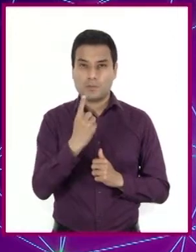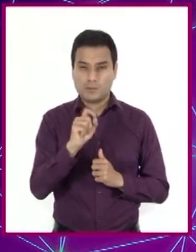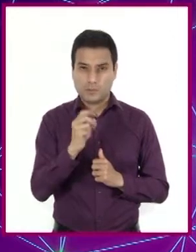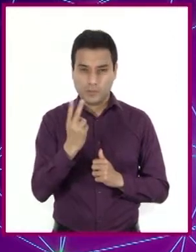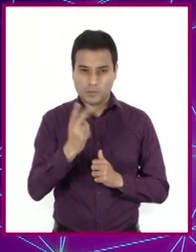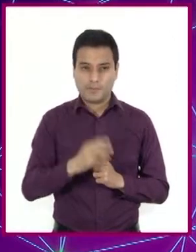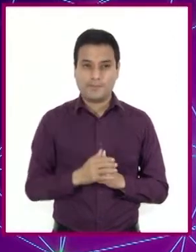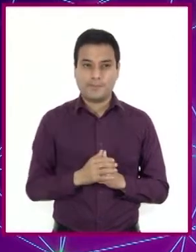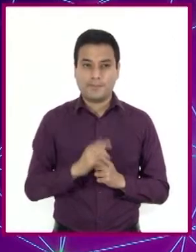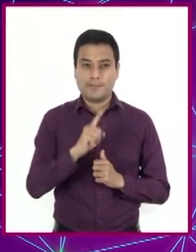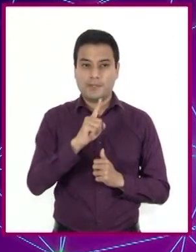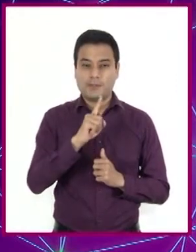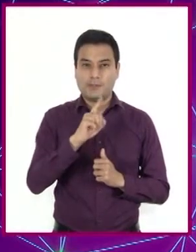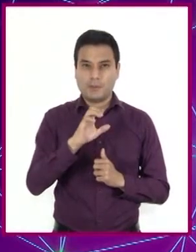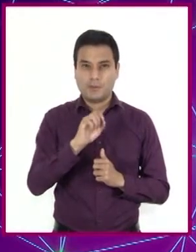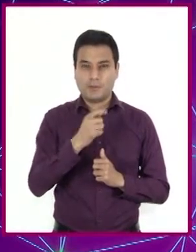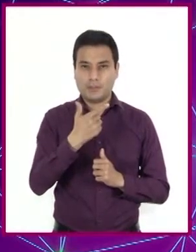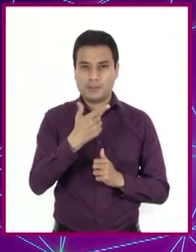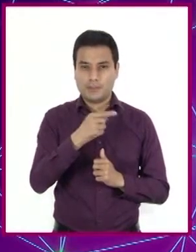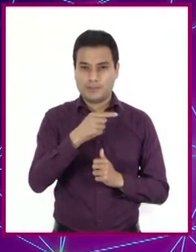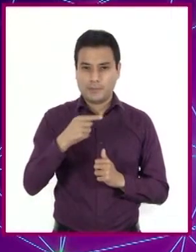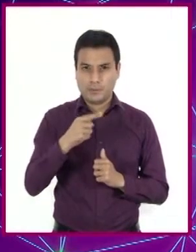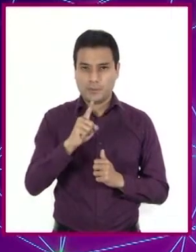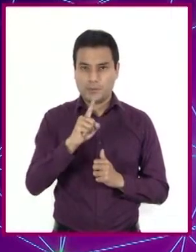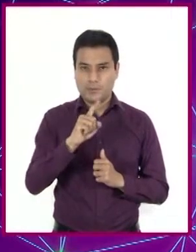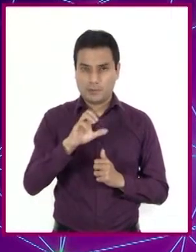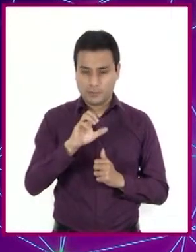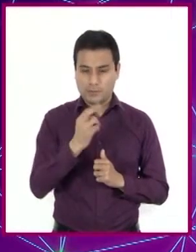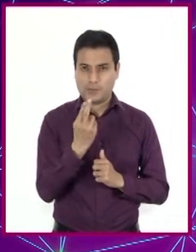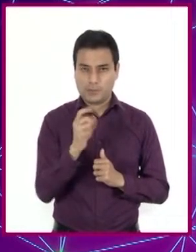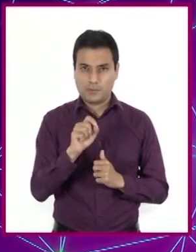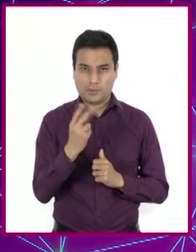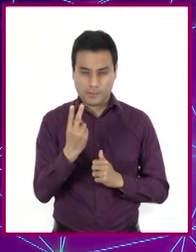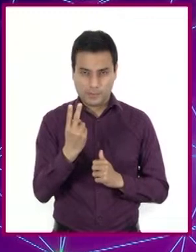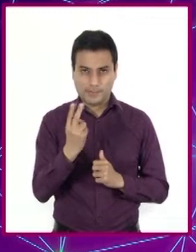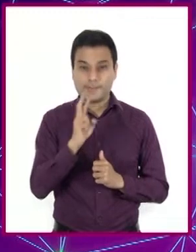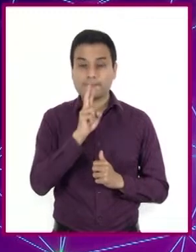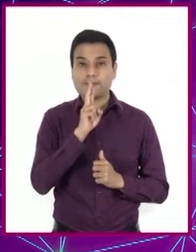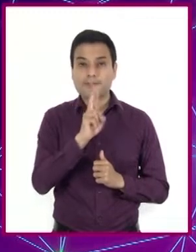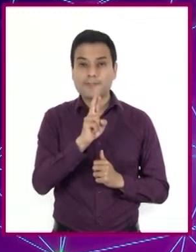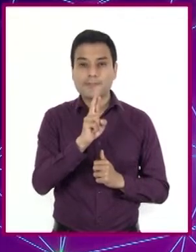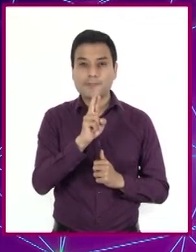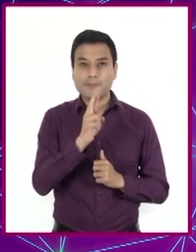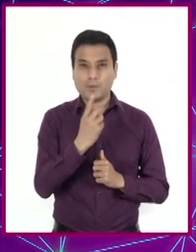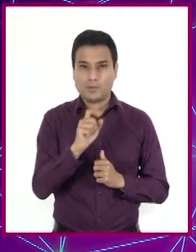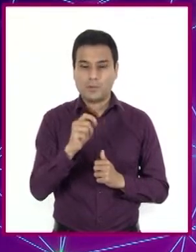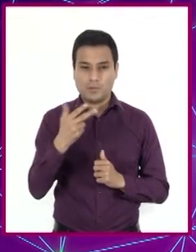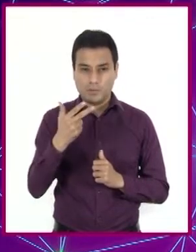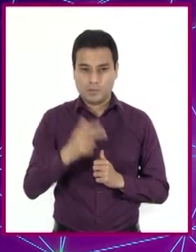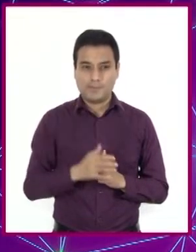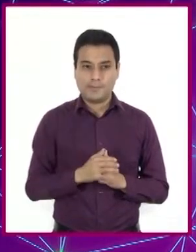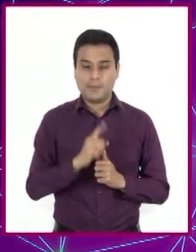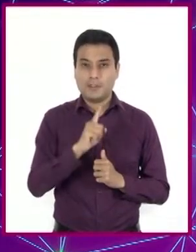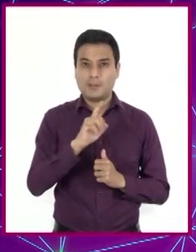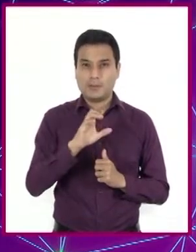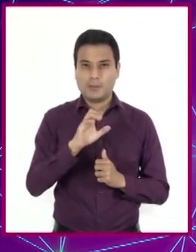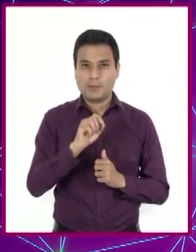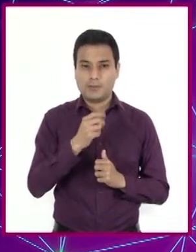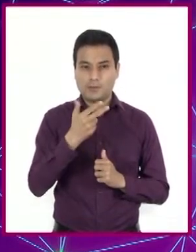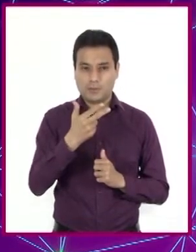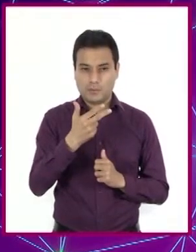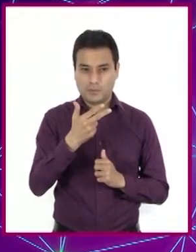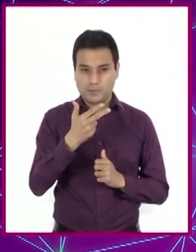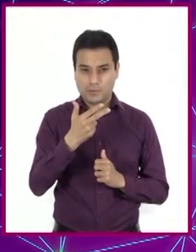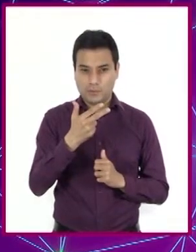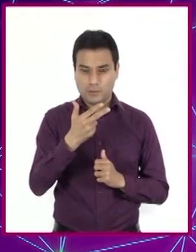negativo. 127 menos 125.2 se obtiene 1.8. Tres datos